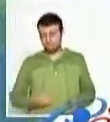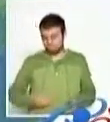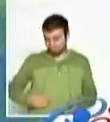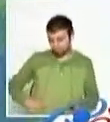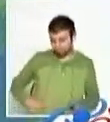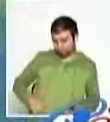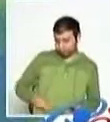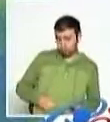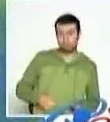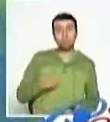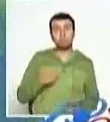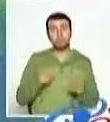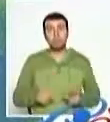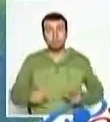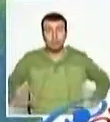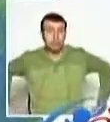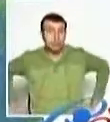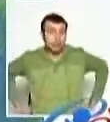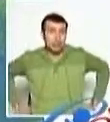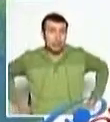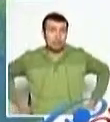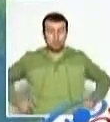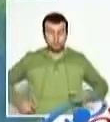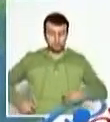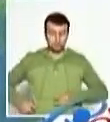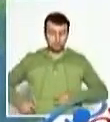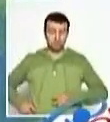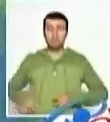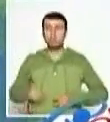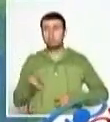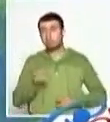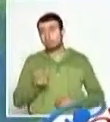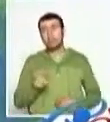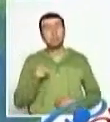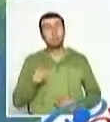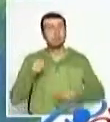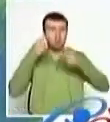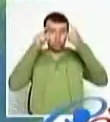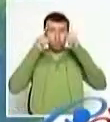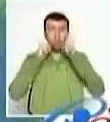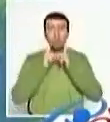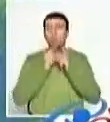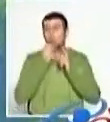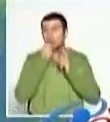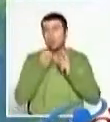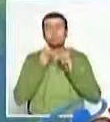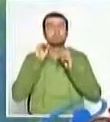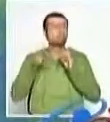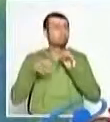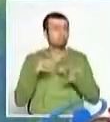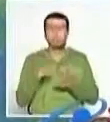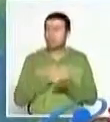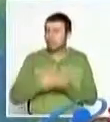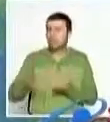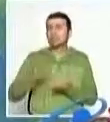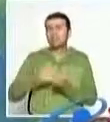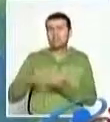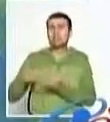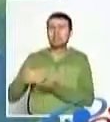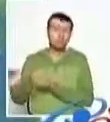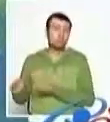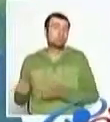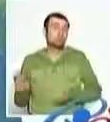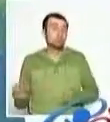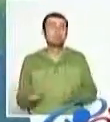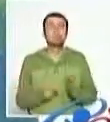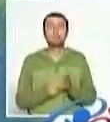por vía renal, por vía biliar, se eliminan por sudor, por saliva, etcétera. Y entonces implica que